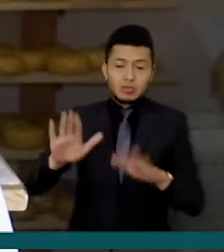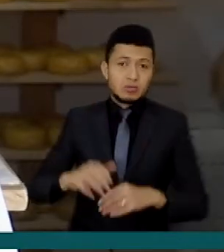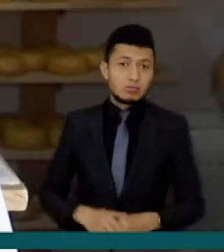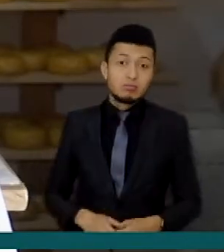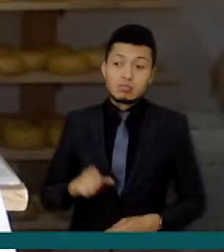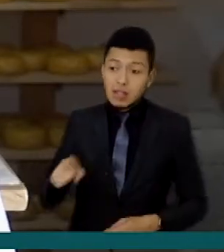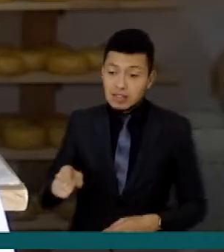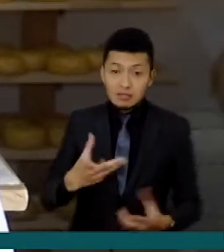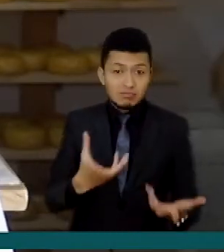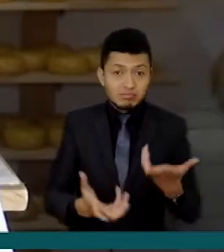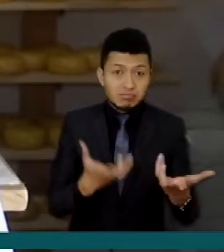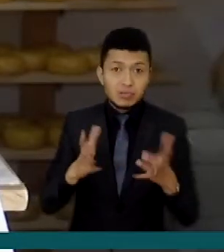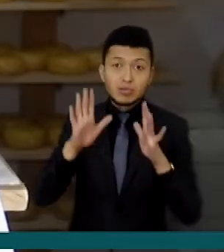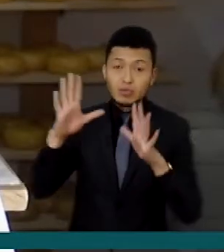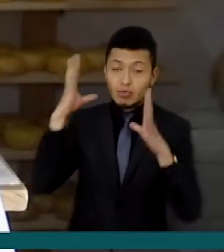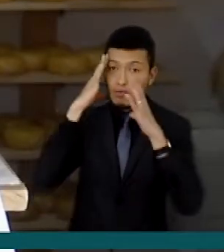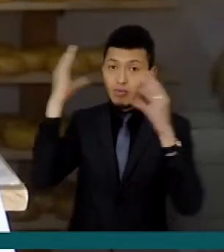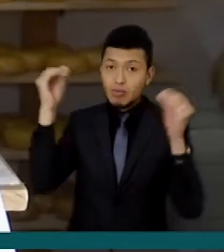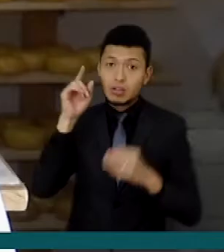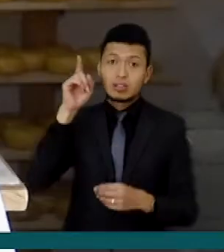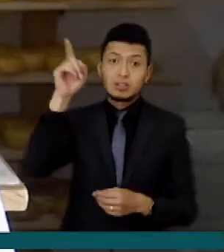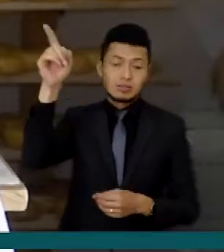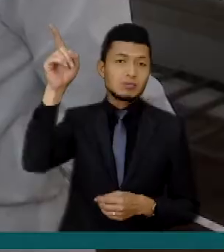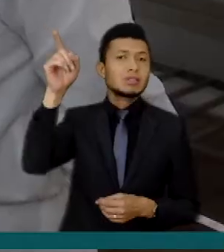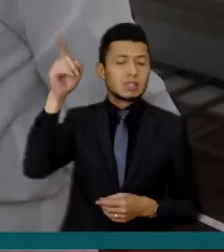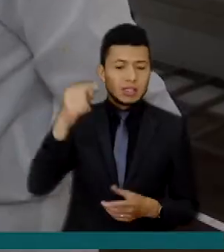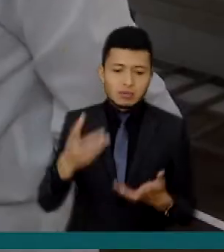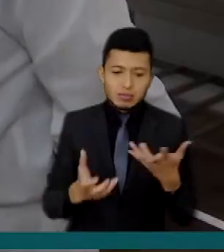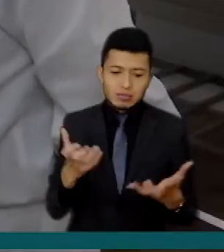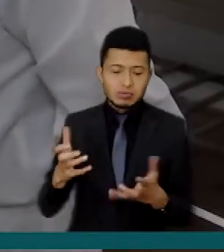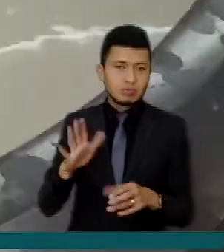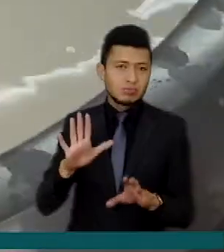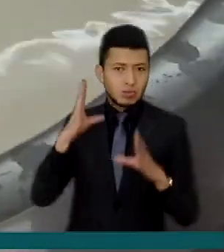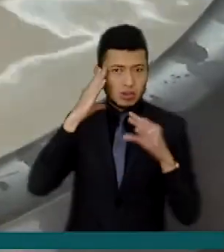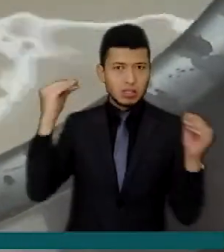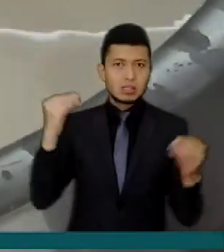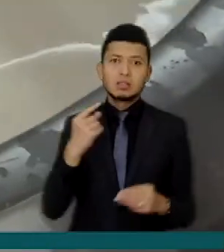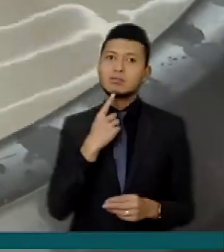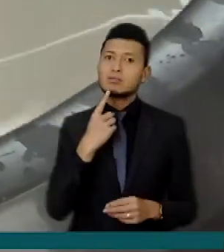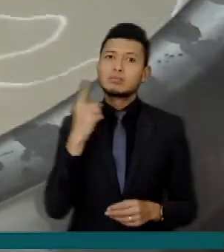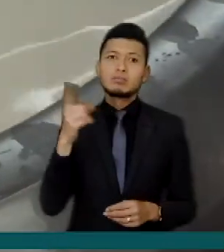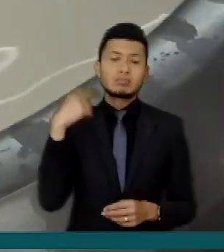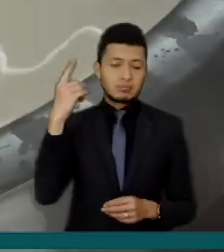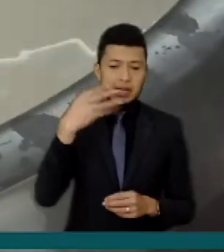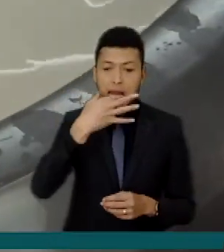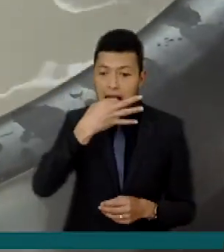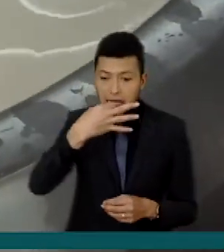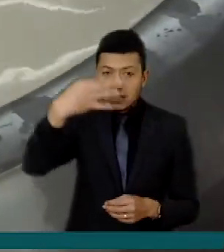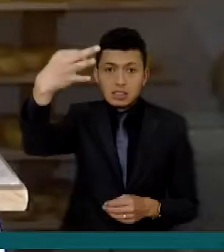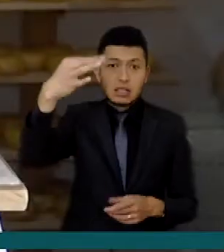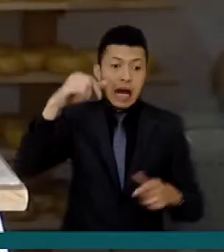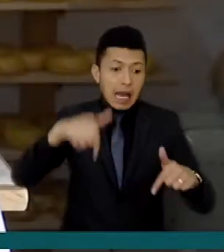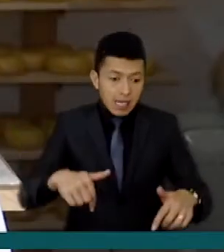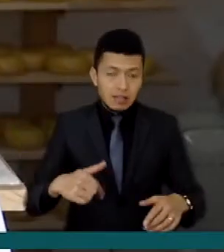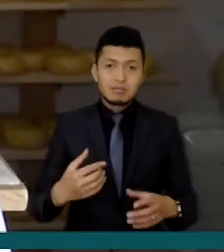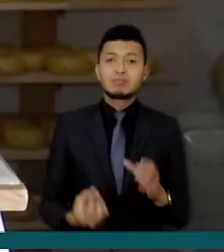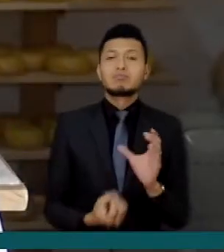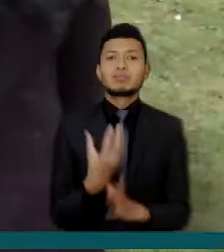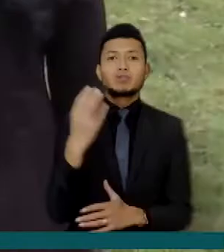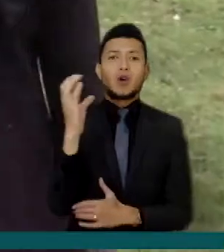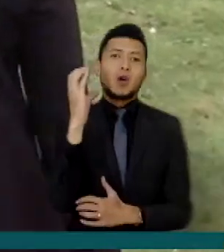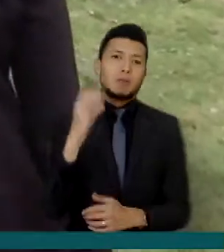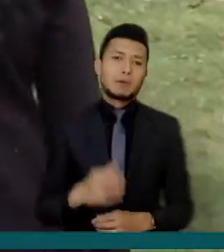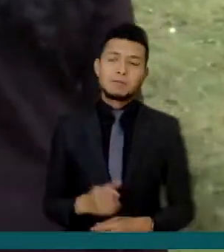receta propiamente de Holanda, de Gouda. Esta receta es de Gouda. Como dicen los holandeses, un queso de Holanda, al fin, hecho en